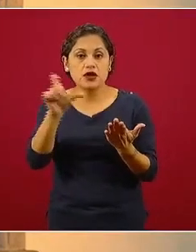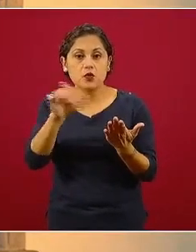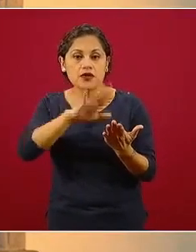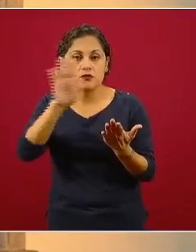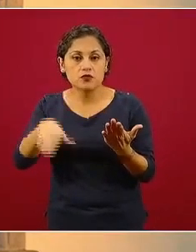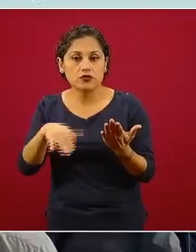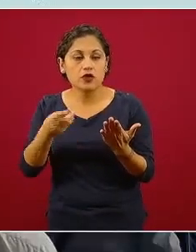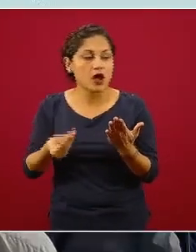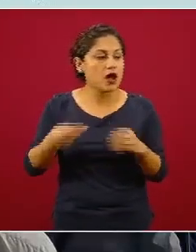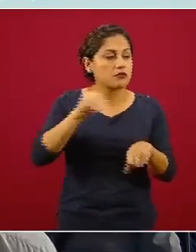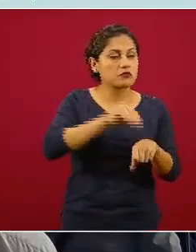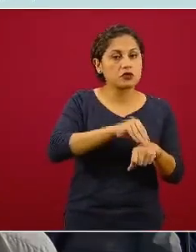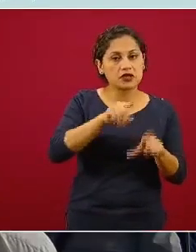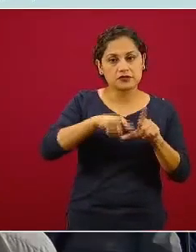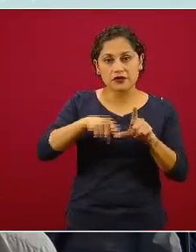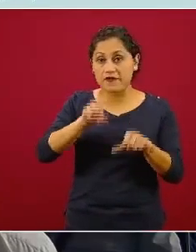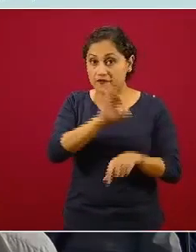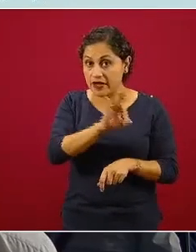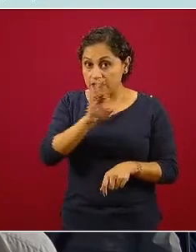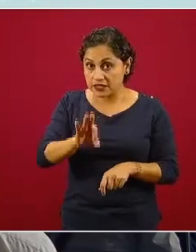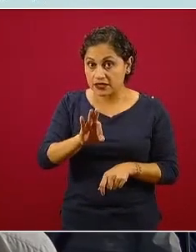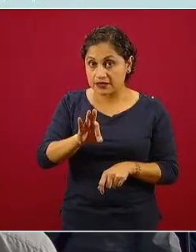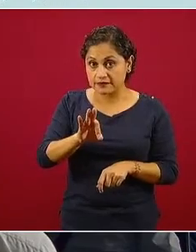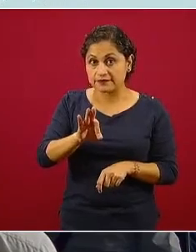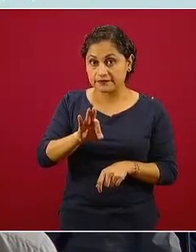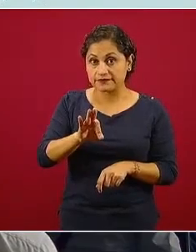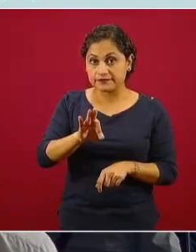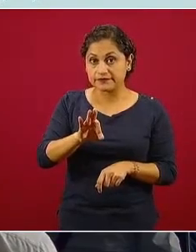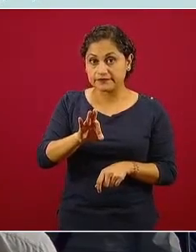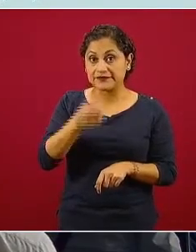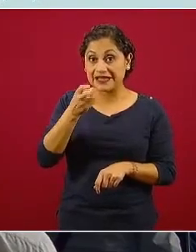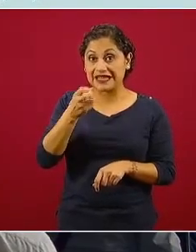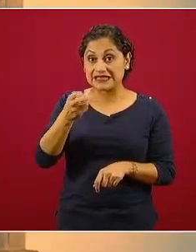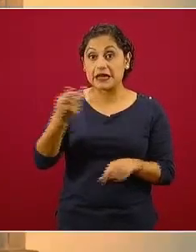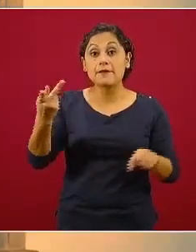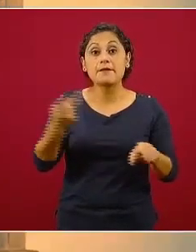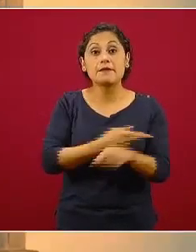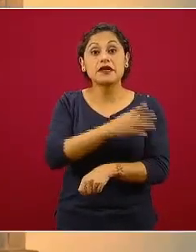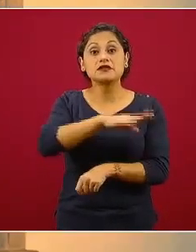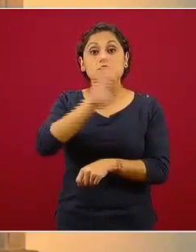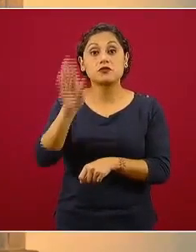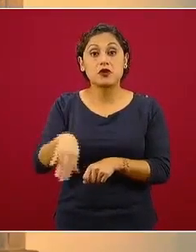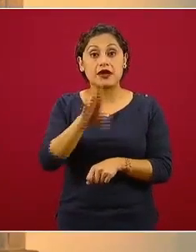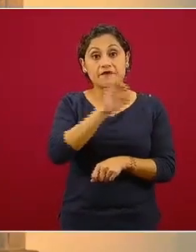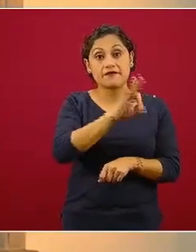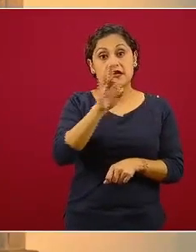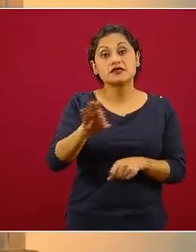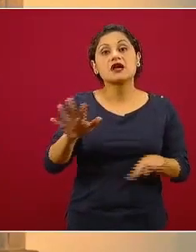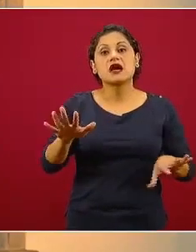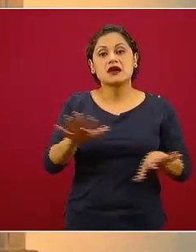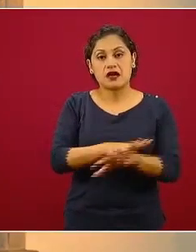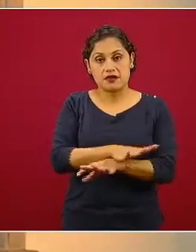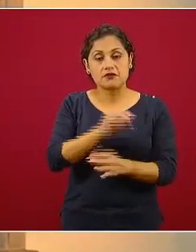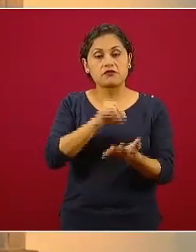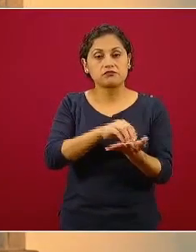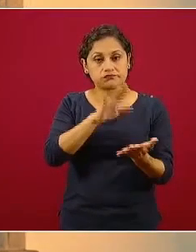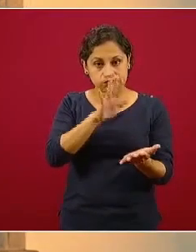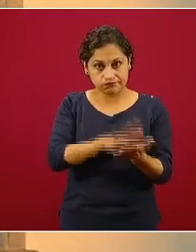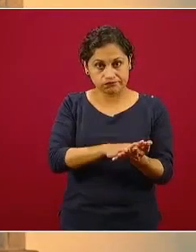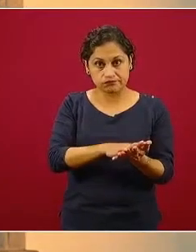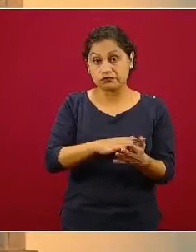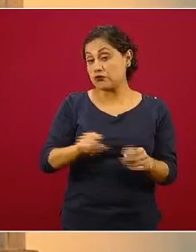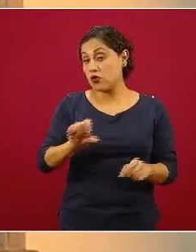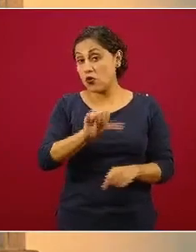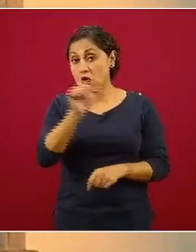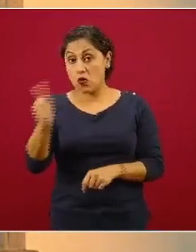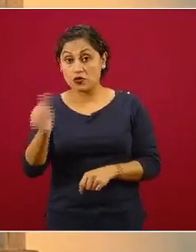Pero en términos de fechas, la incorporamos en la fecha en que ocurrió y la comunicamos aquí en la fecha en que